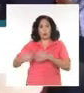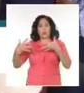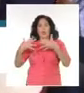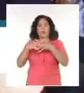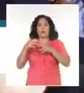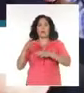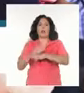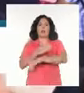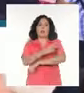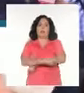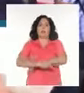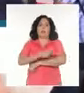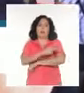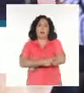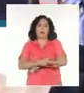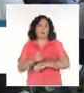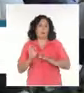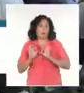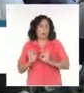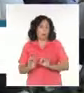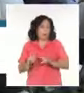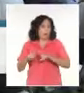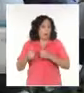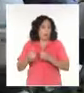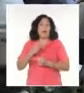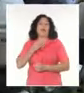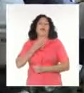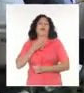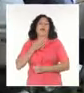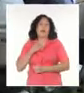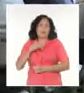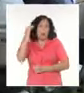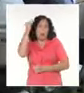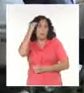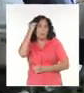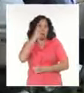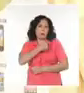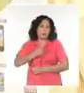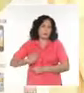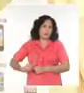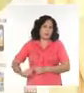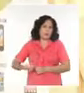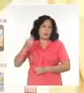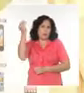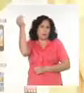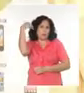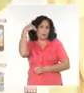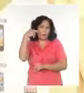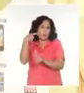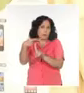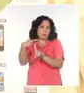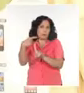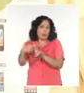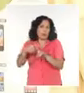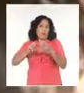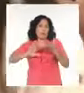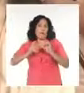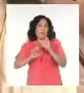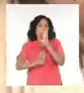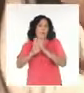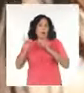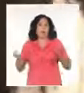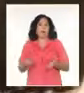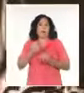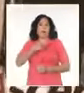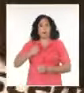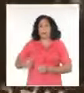internacionales, precisamente porque queremos aprender de China, conocer los elementos positivos sobre su desarrollo, como